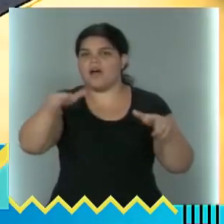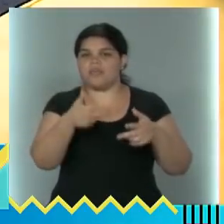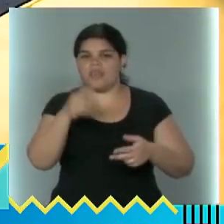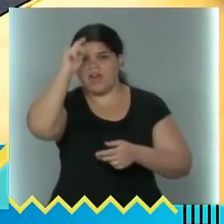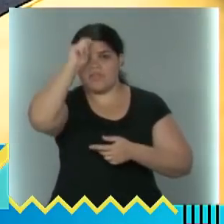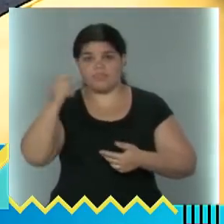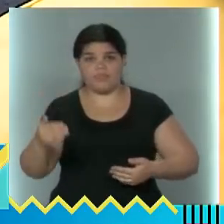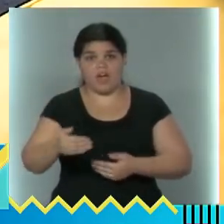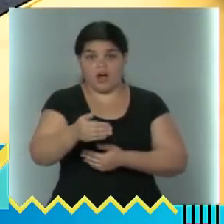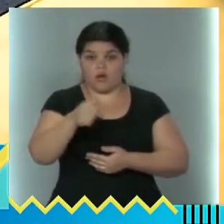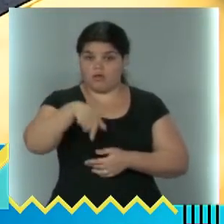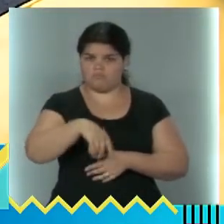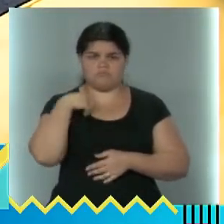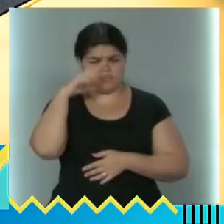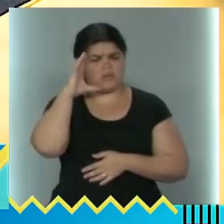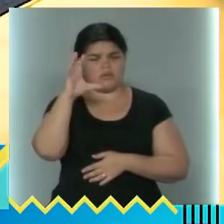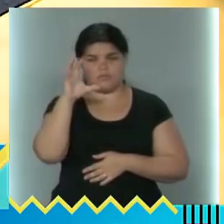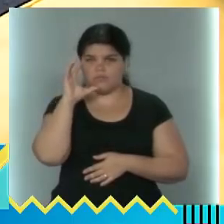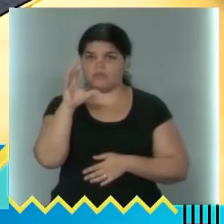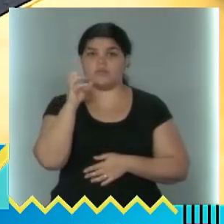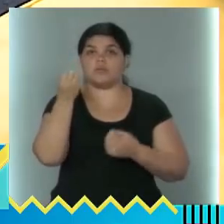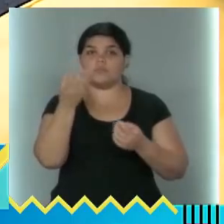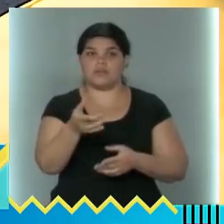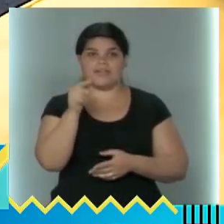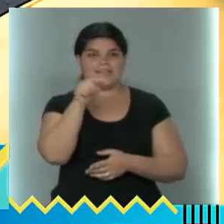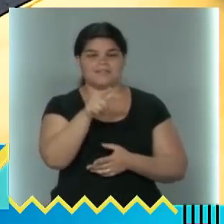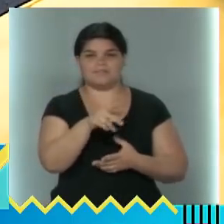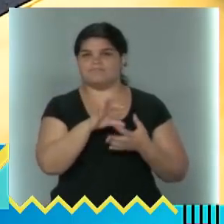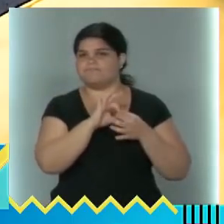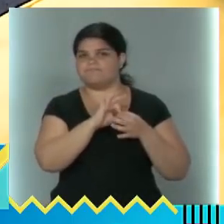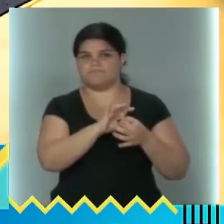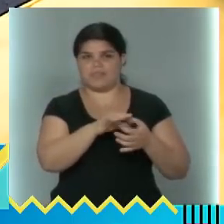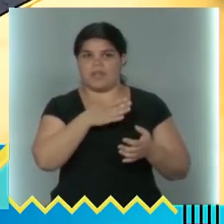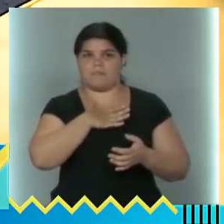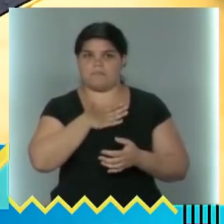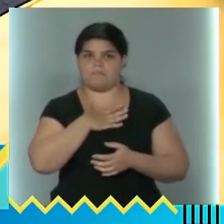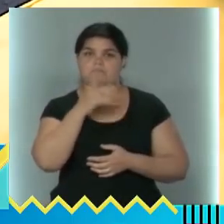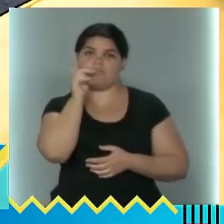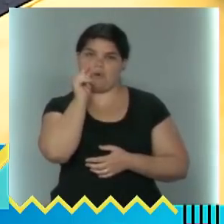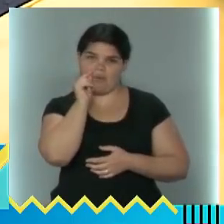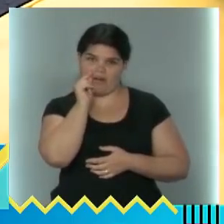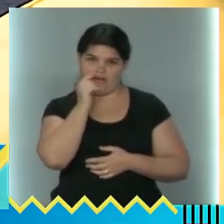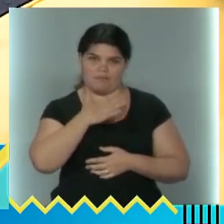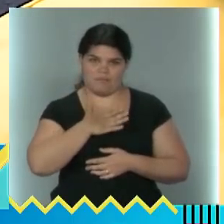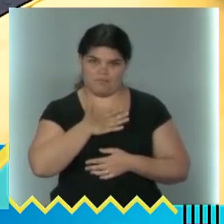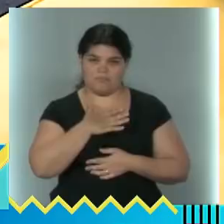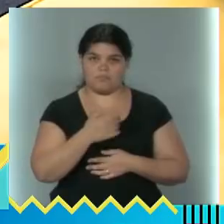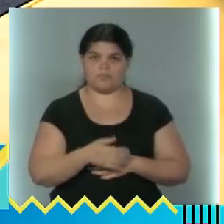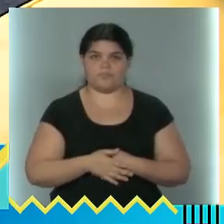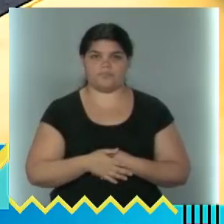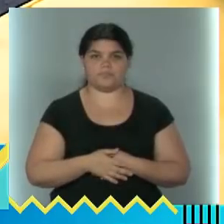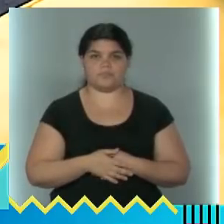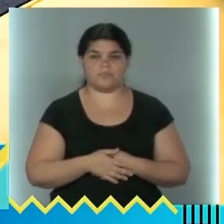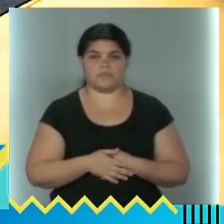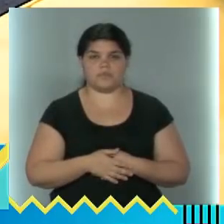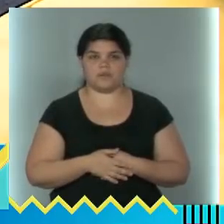Es una persona que recuerdo muy bien porque estaba muy ligada en los afectos a mí porque era mi papá, ¿no? Lo